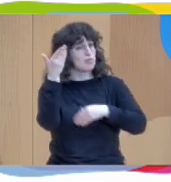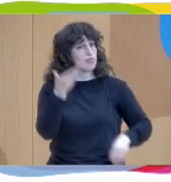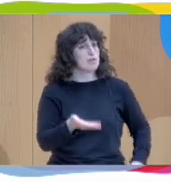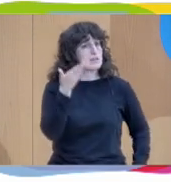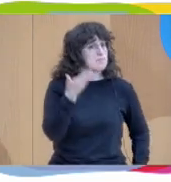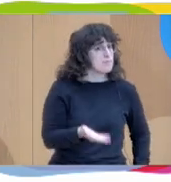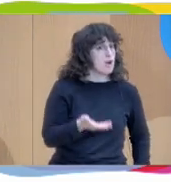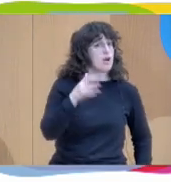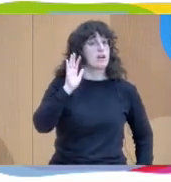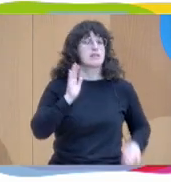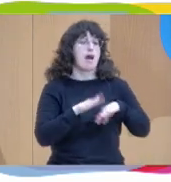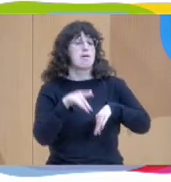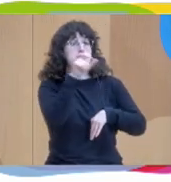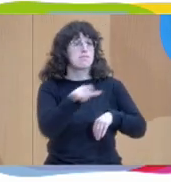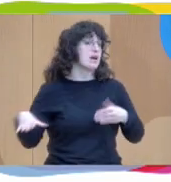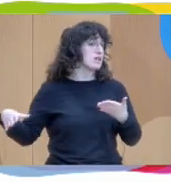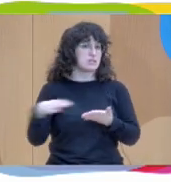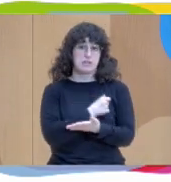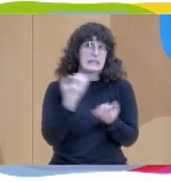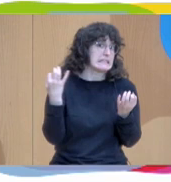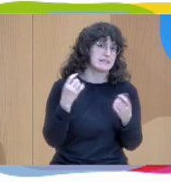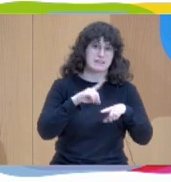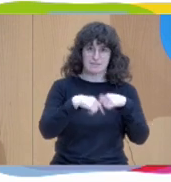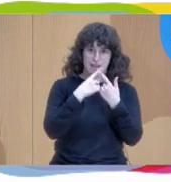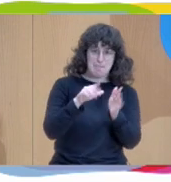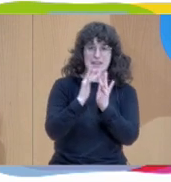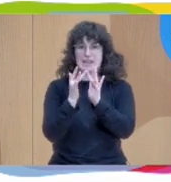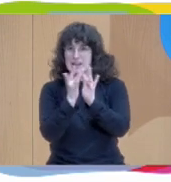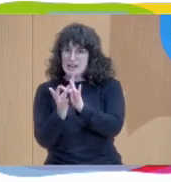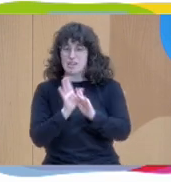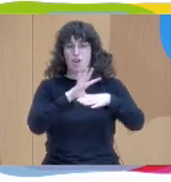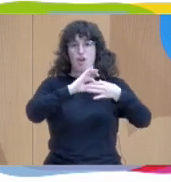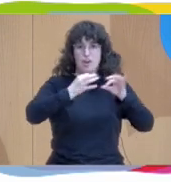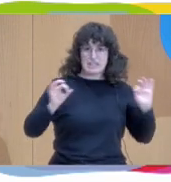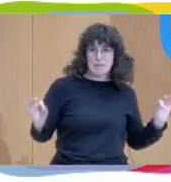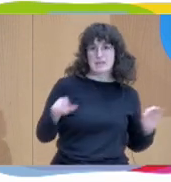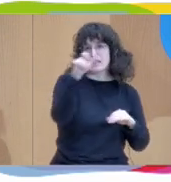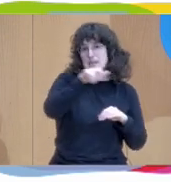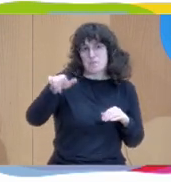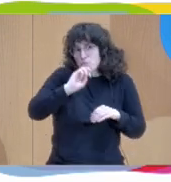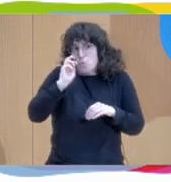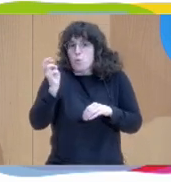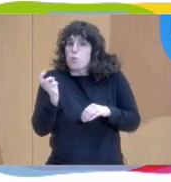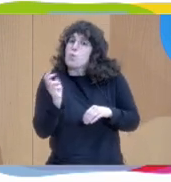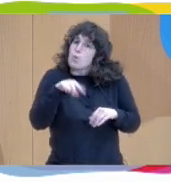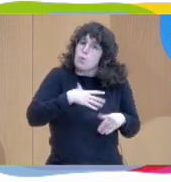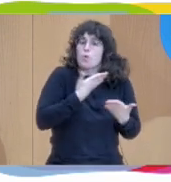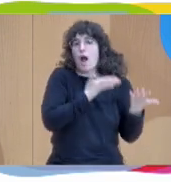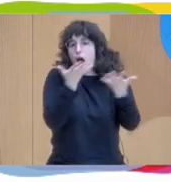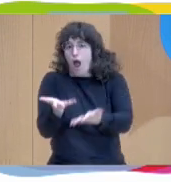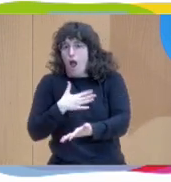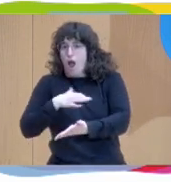todas las personas como son la familia las relaciones los amigos y otras personas que pueden ayudar un modelo